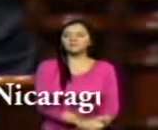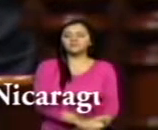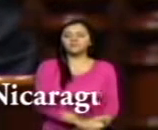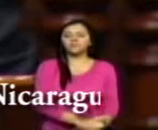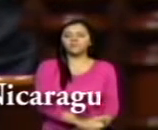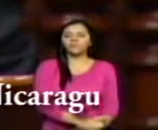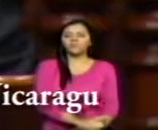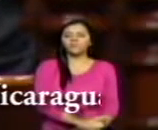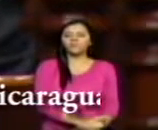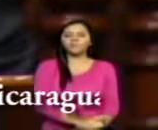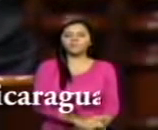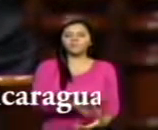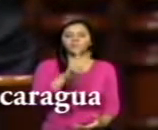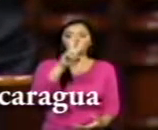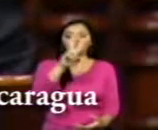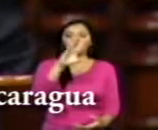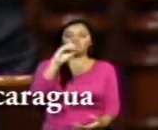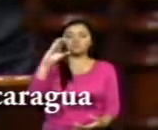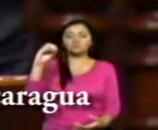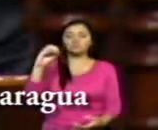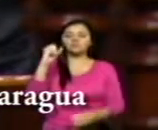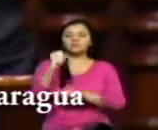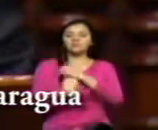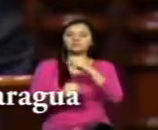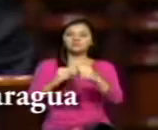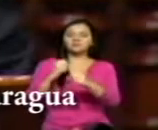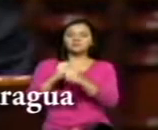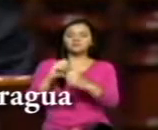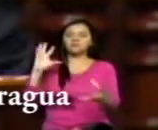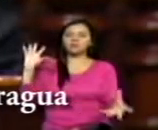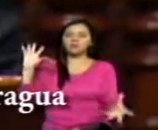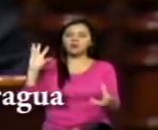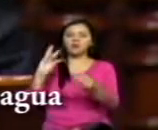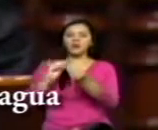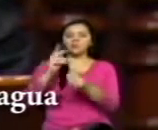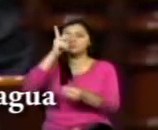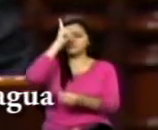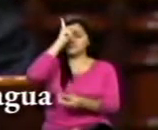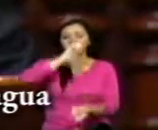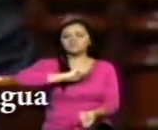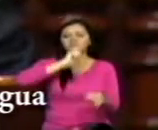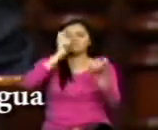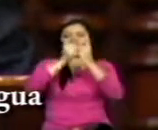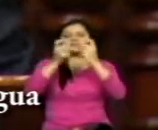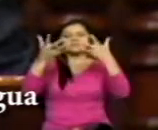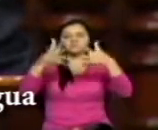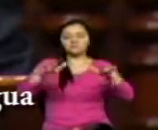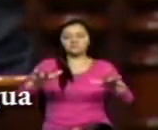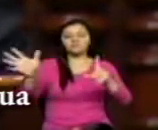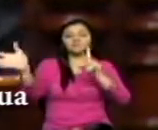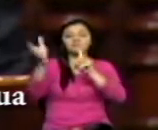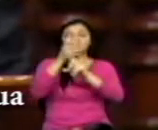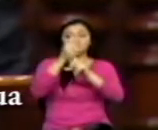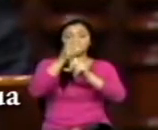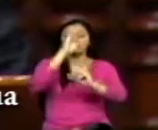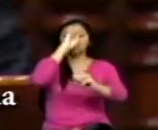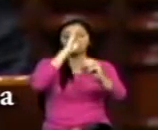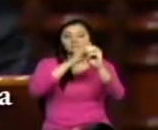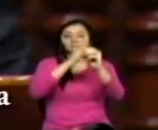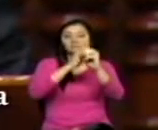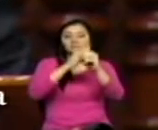En casi 200 años, el Perú se transformó y logró metas